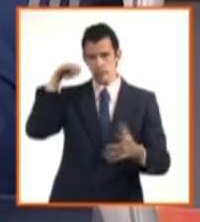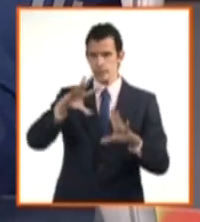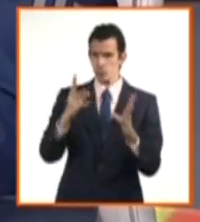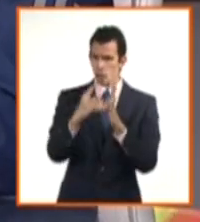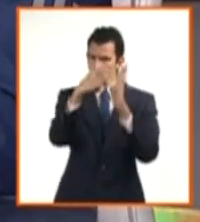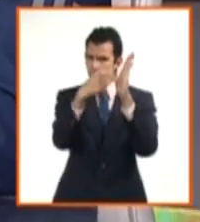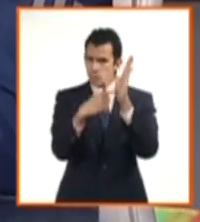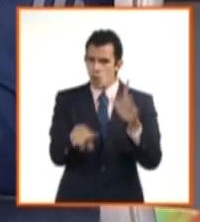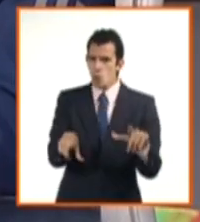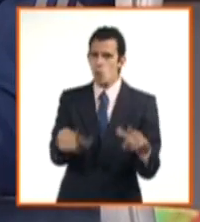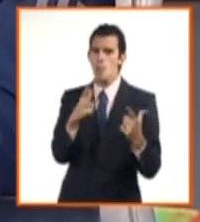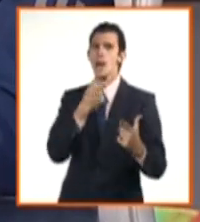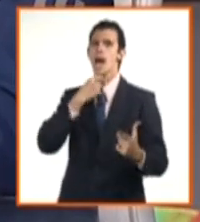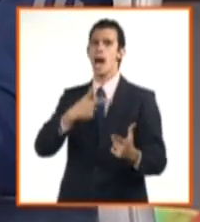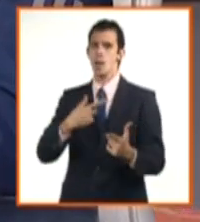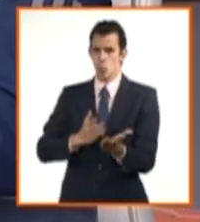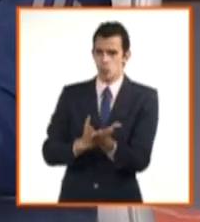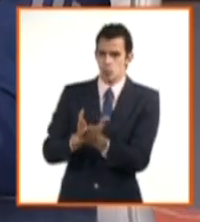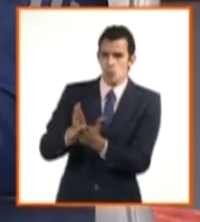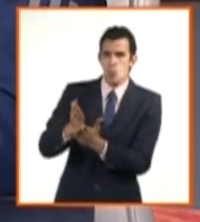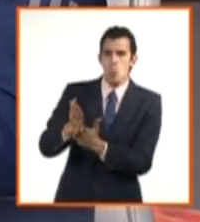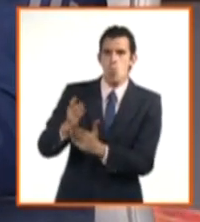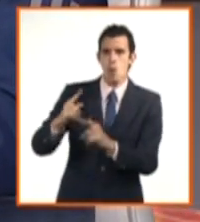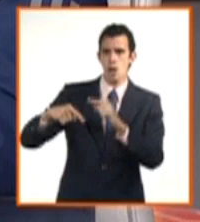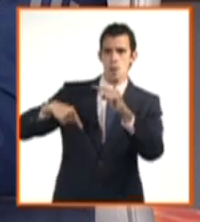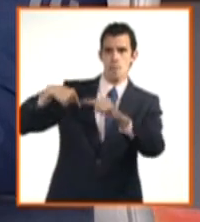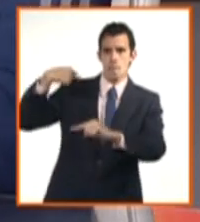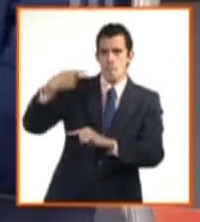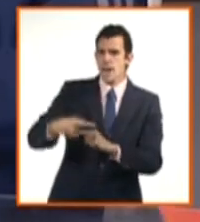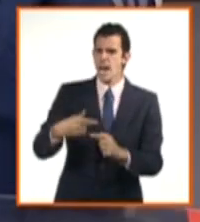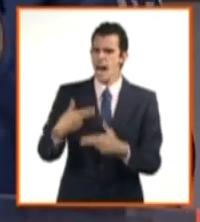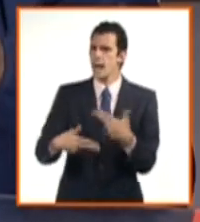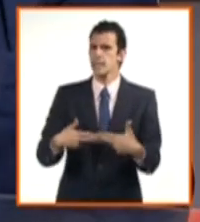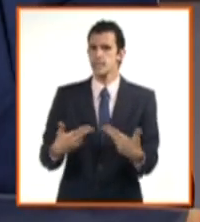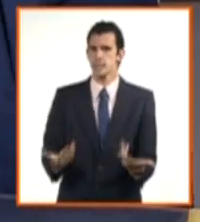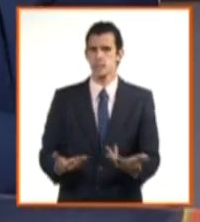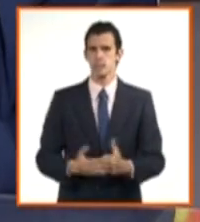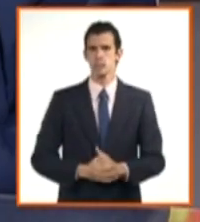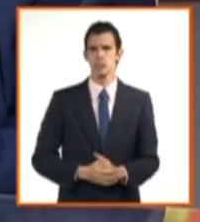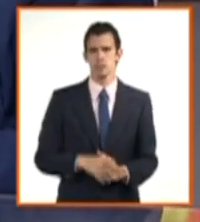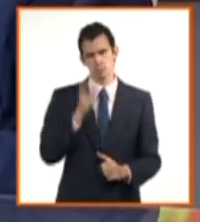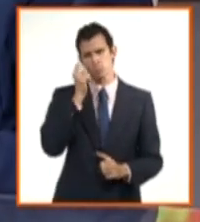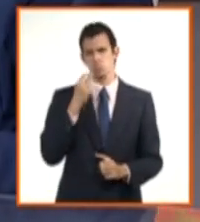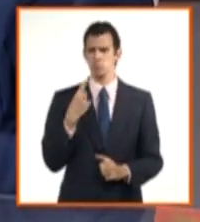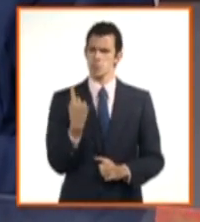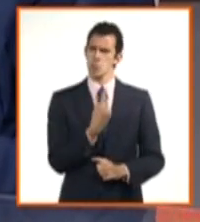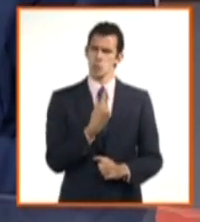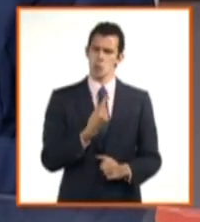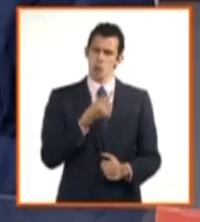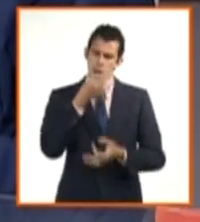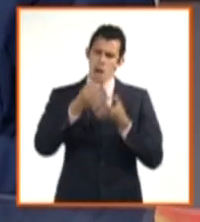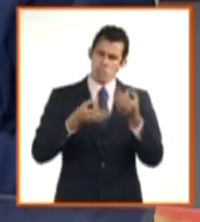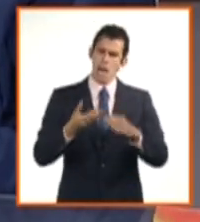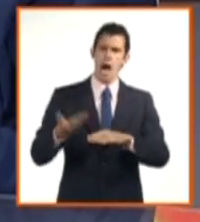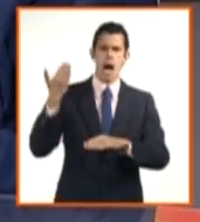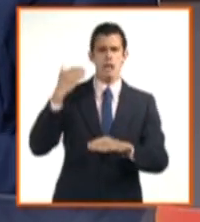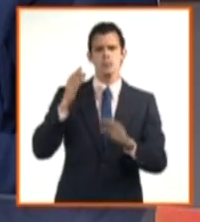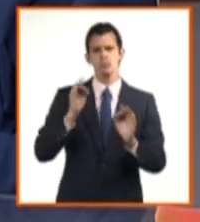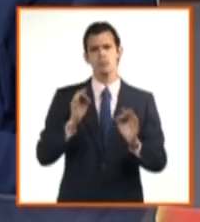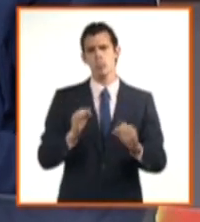todos los territorios y además la indicación principal que se ha dado a nosotros como bill también lo informó el primer ministro en su intervención